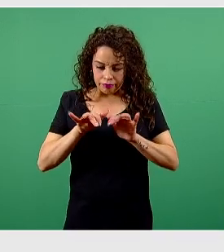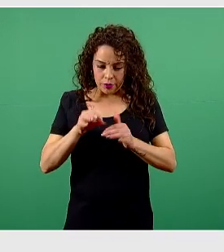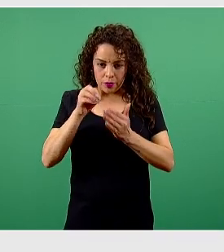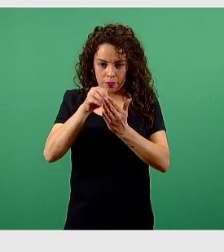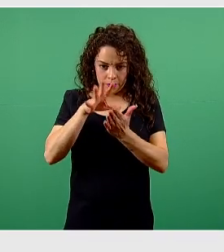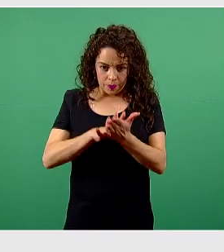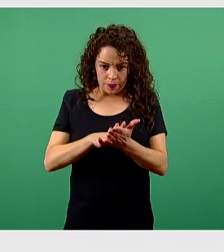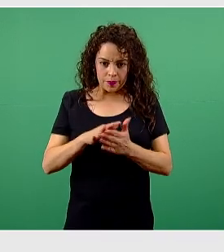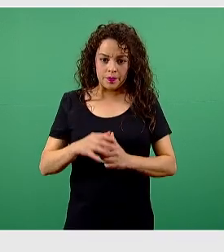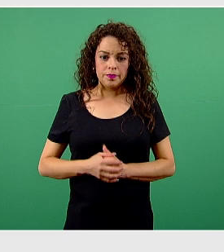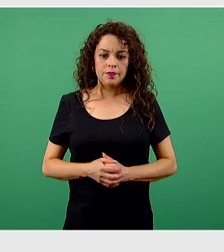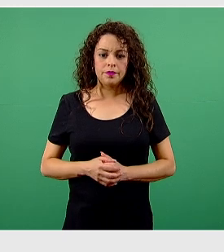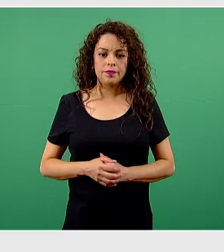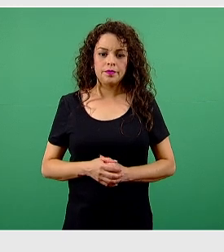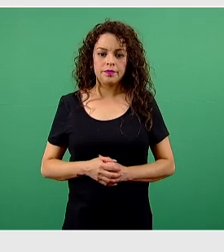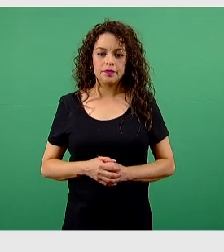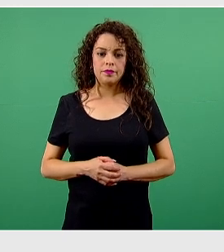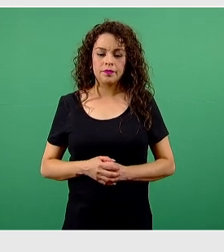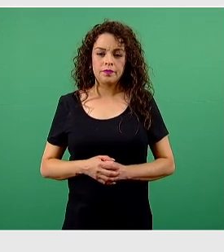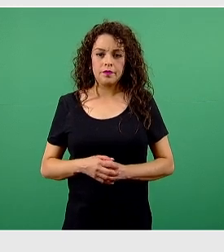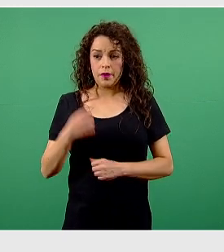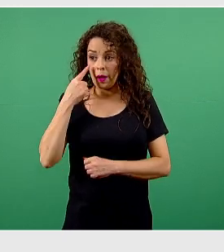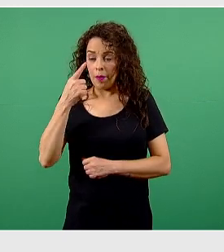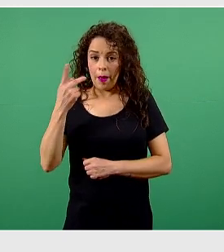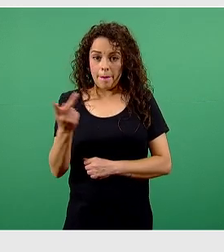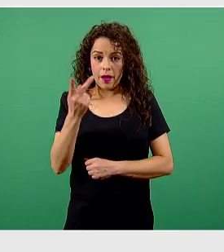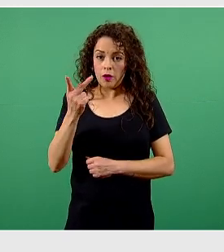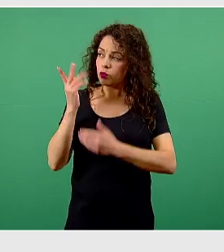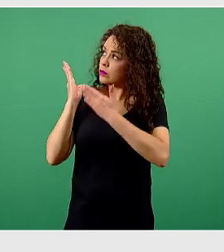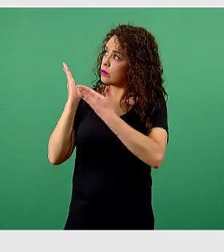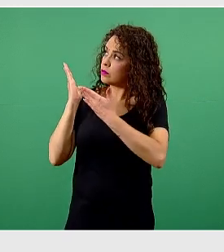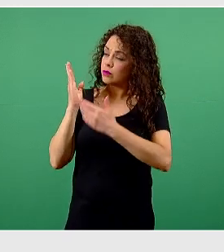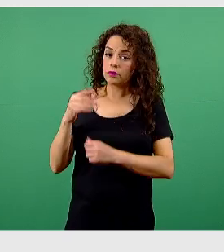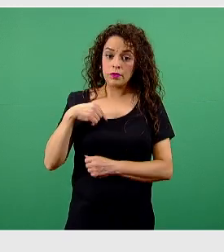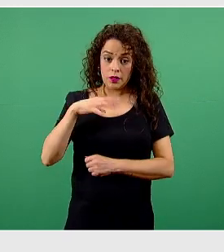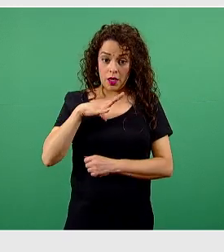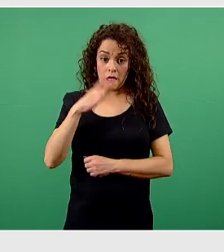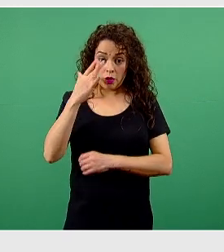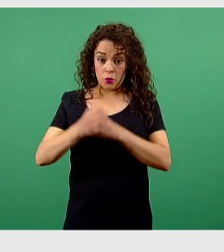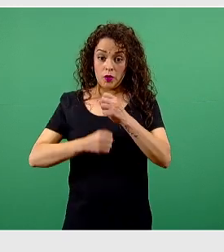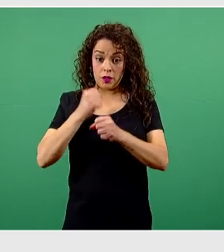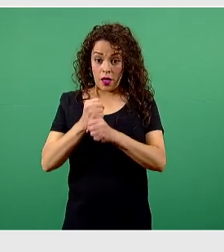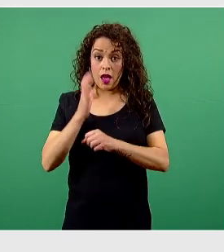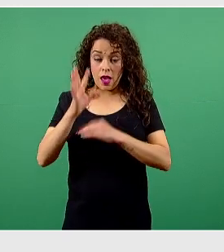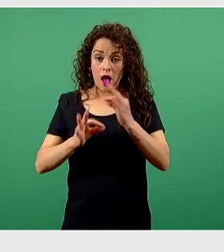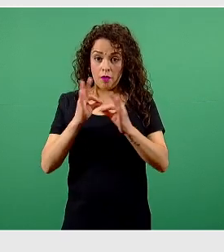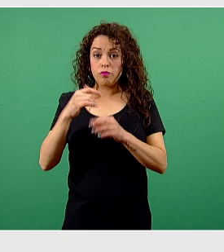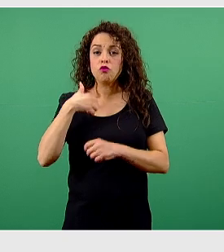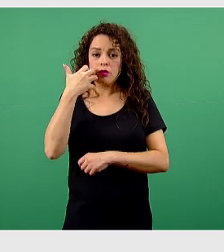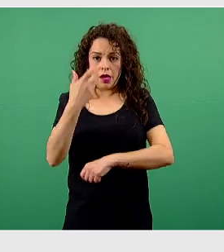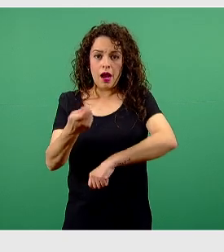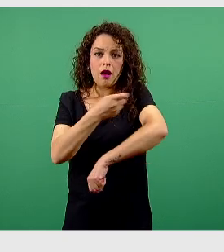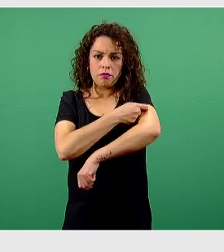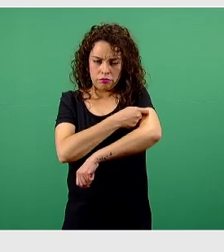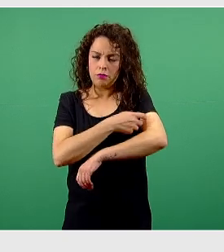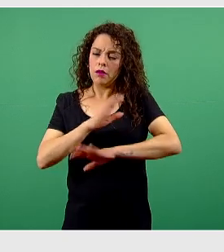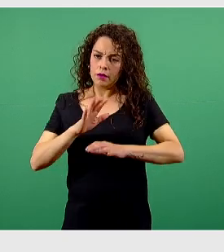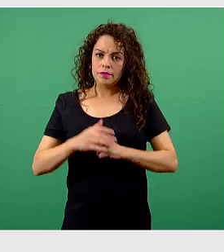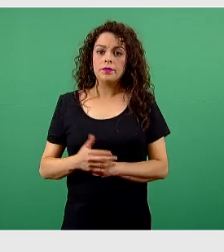Aquí la pregunta es, tengo 50 años cumplidos y me quiero vacunar. Pues adelante, ponerlo. 50 o más, por